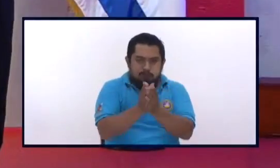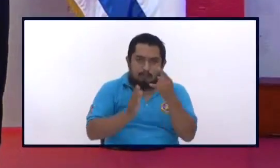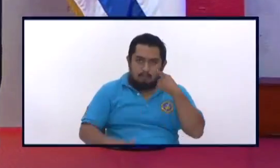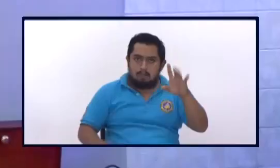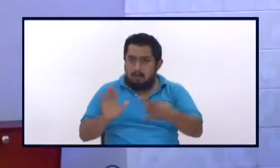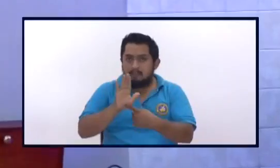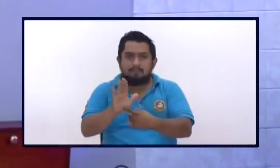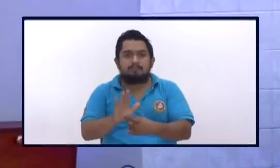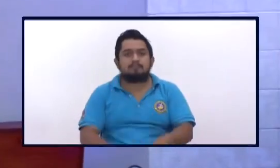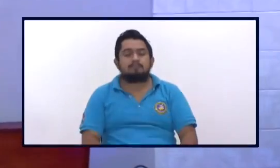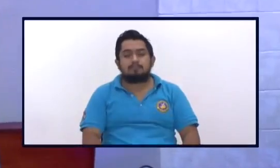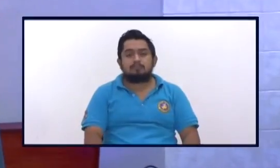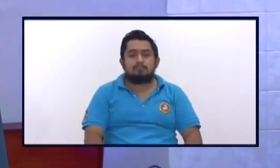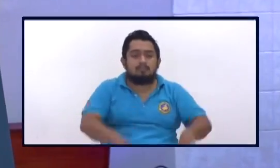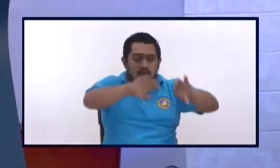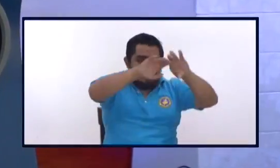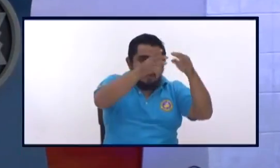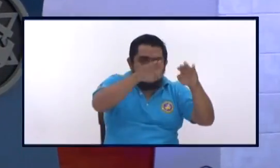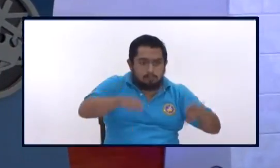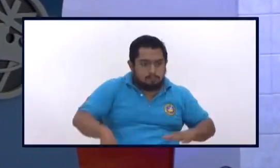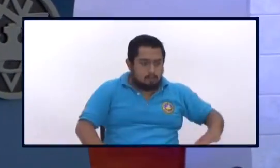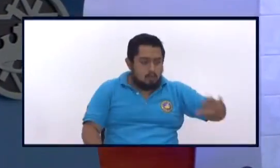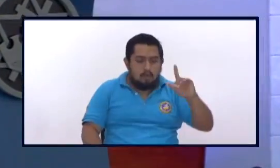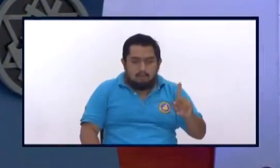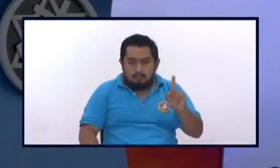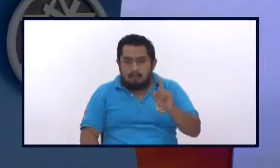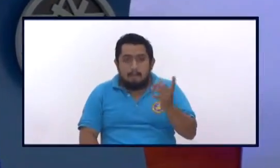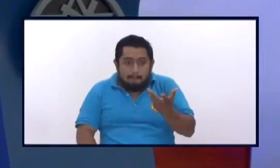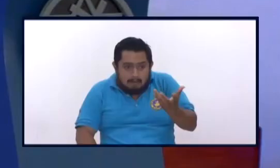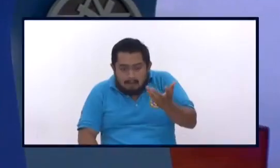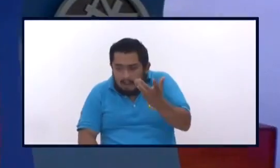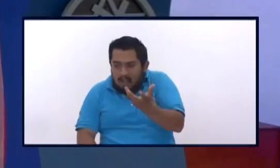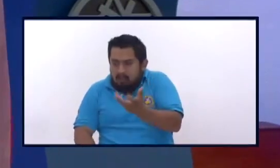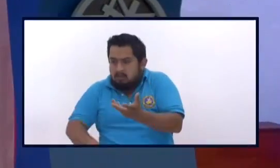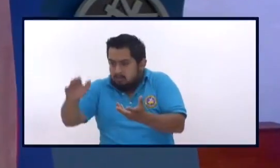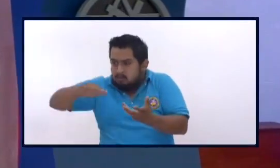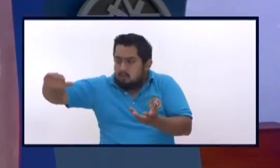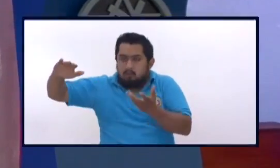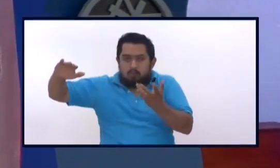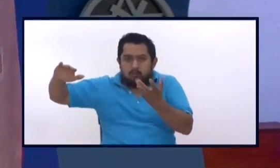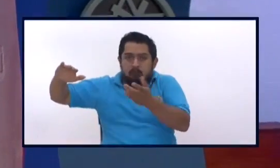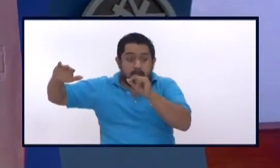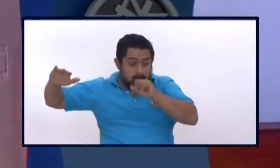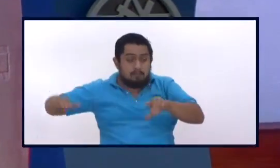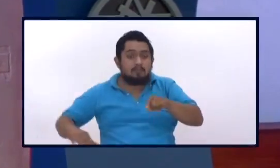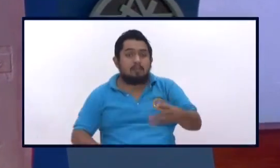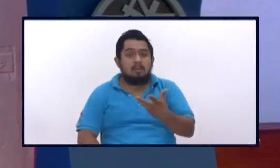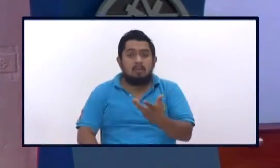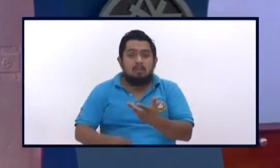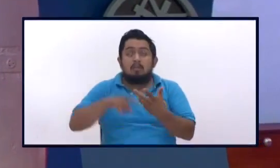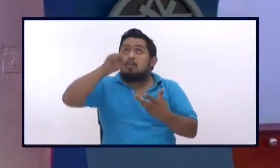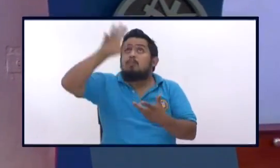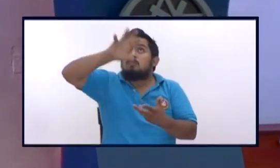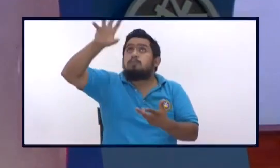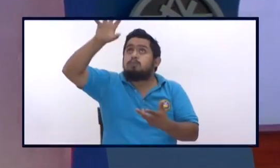la gente que venía saliendo de egipto iba avanzando hacia la tierra prometida que se les dijo cuando la nube se